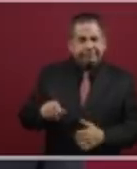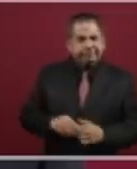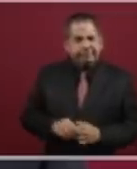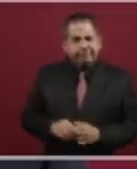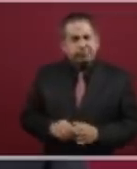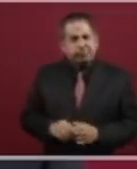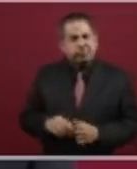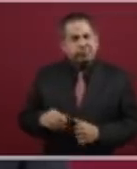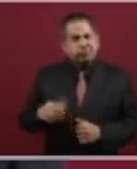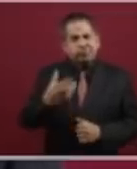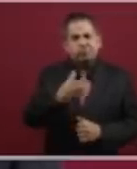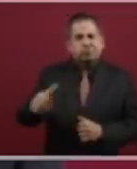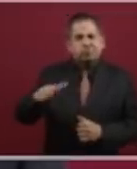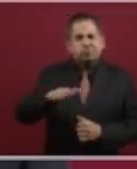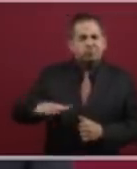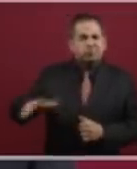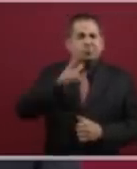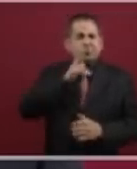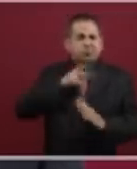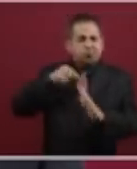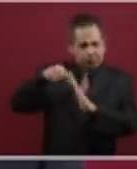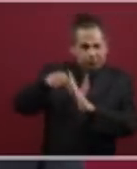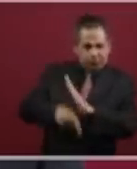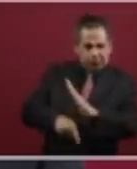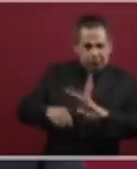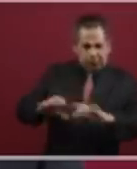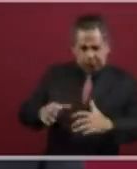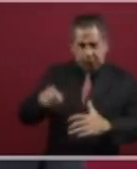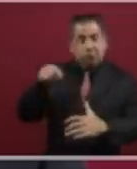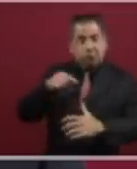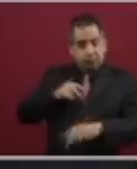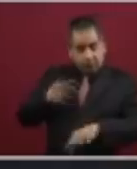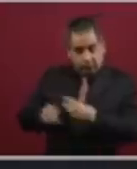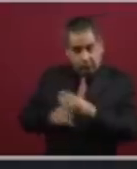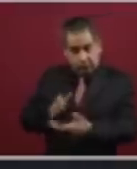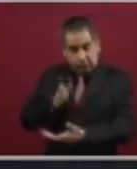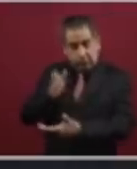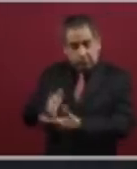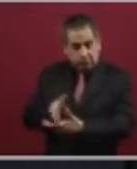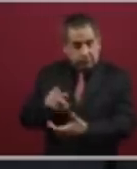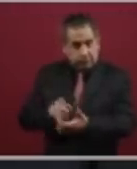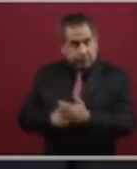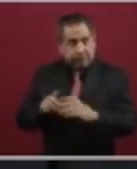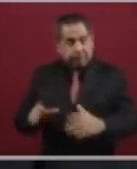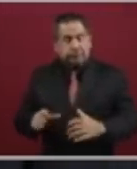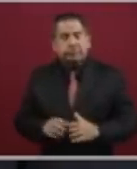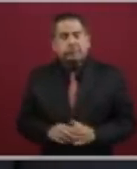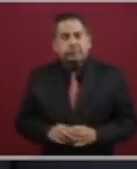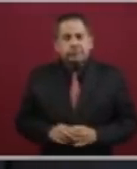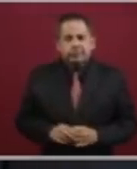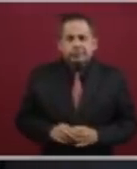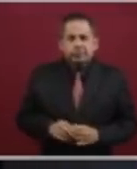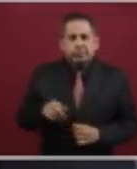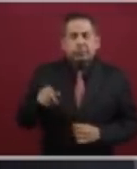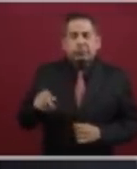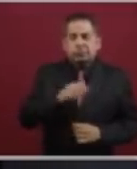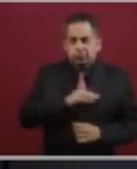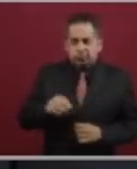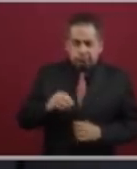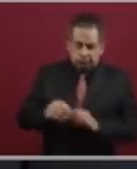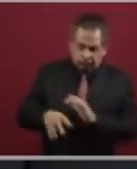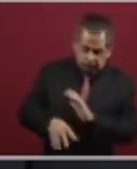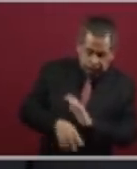Es un campo petrolero que nos va a permitir